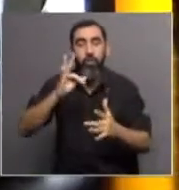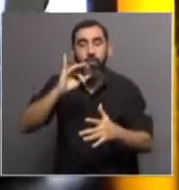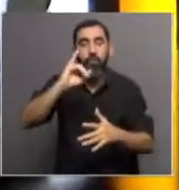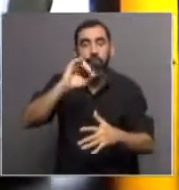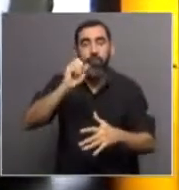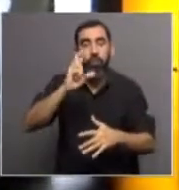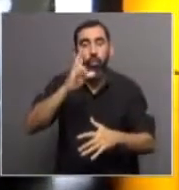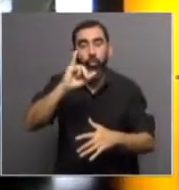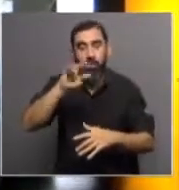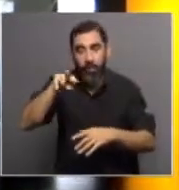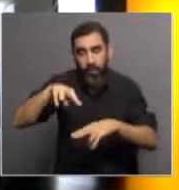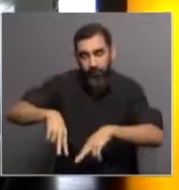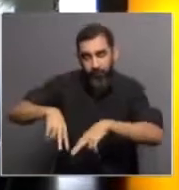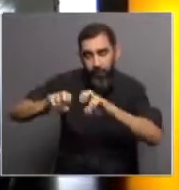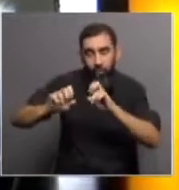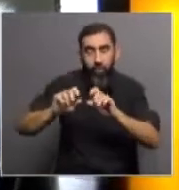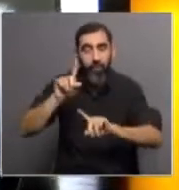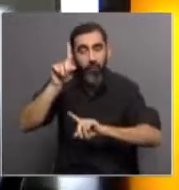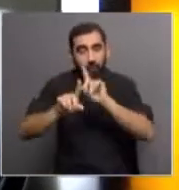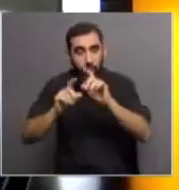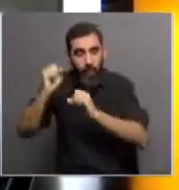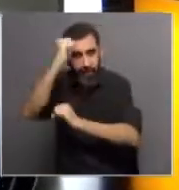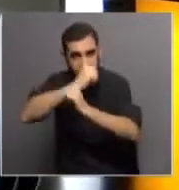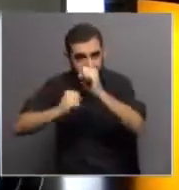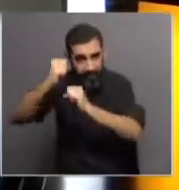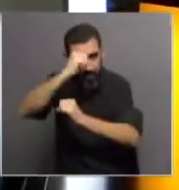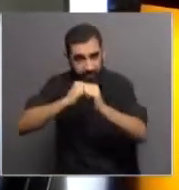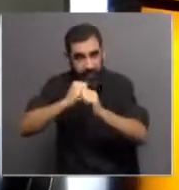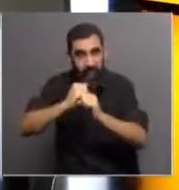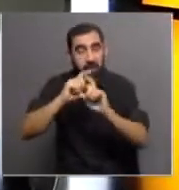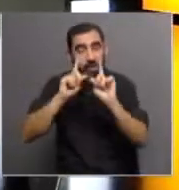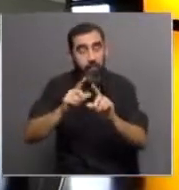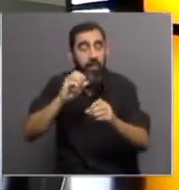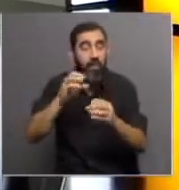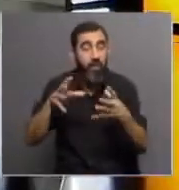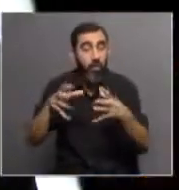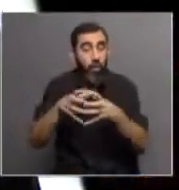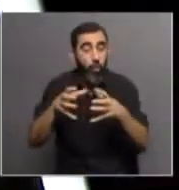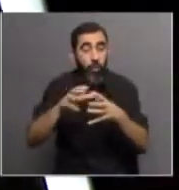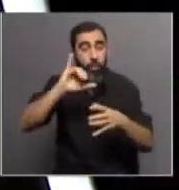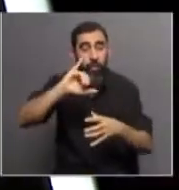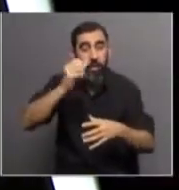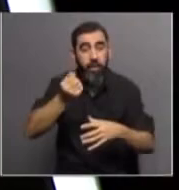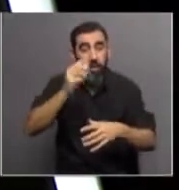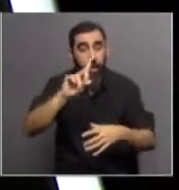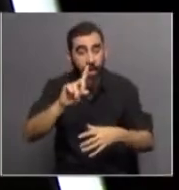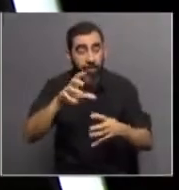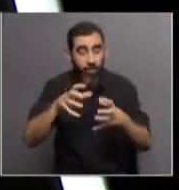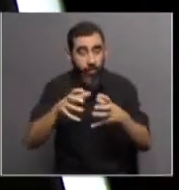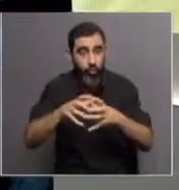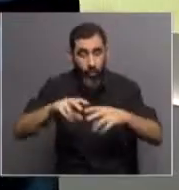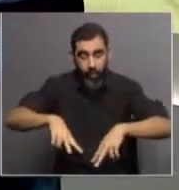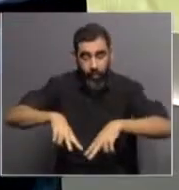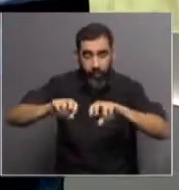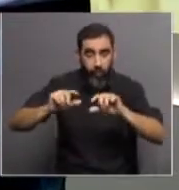quien es investigador de Facultad de Ingeniería de la Universidad de la República, integrante del GIAD, del Grupo Uruguayo Interdisciplinario de Análisis de